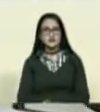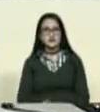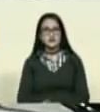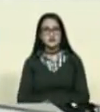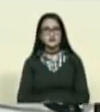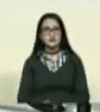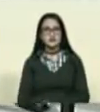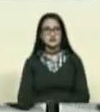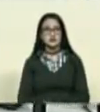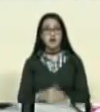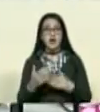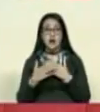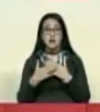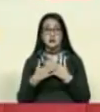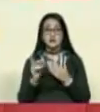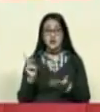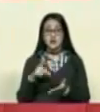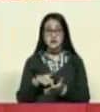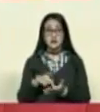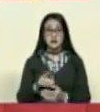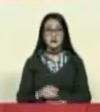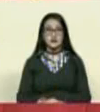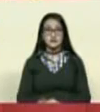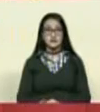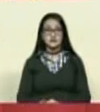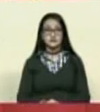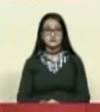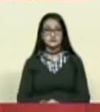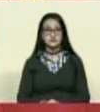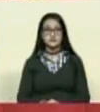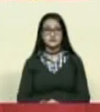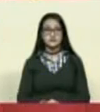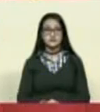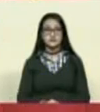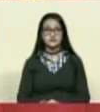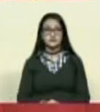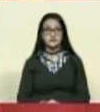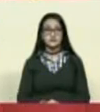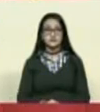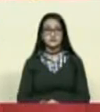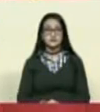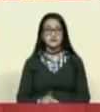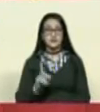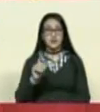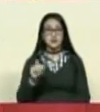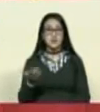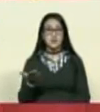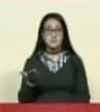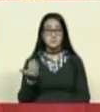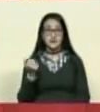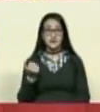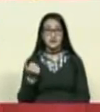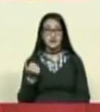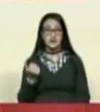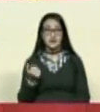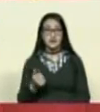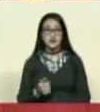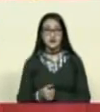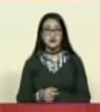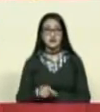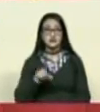Me avisan cuando llegue, pues. Igualmente, me están solicitando